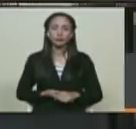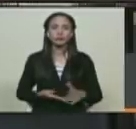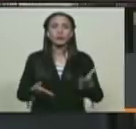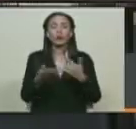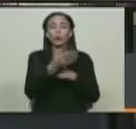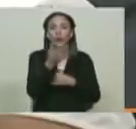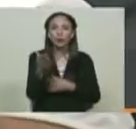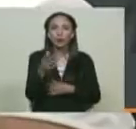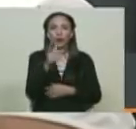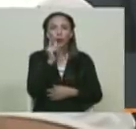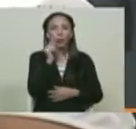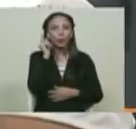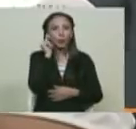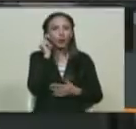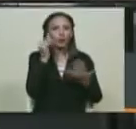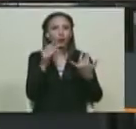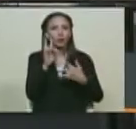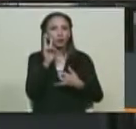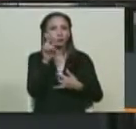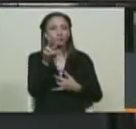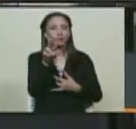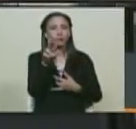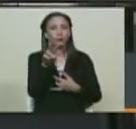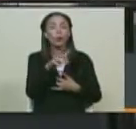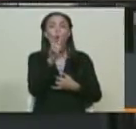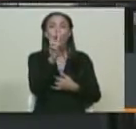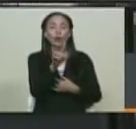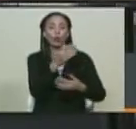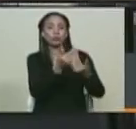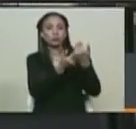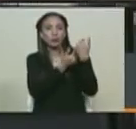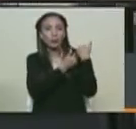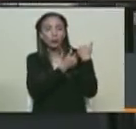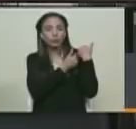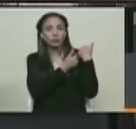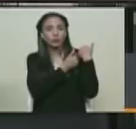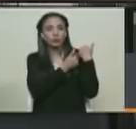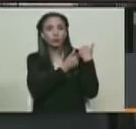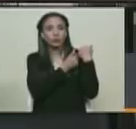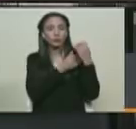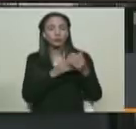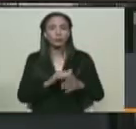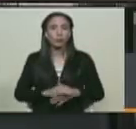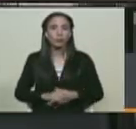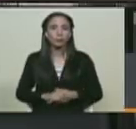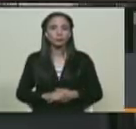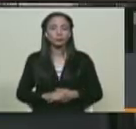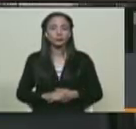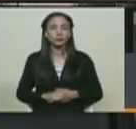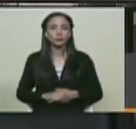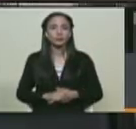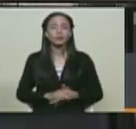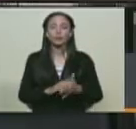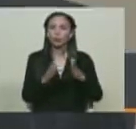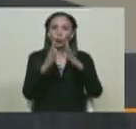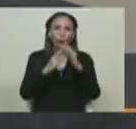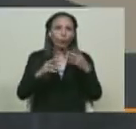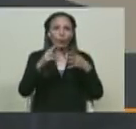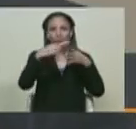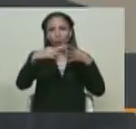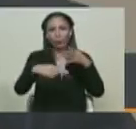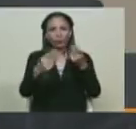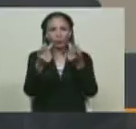Jorge Márquez, ustedes dos están encargados. Yo tengo allí los recursos